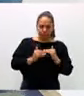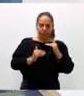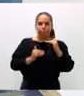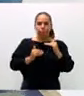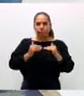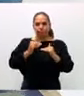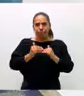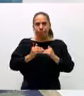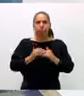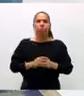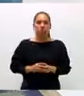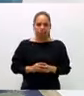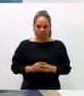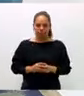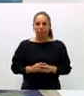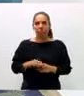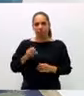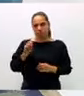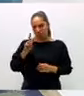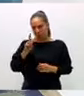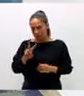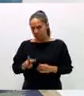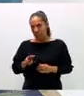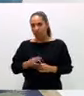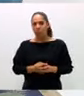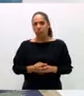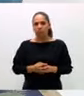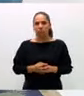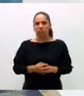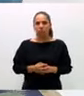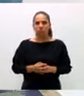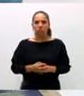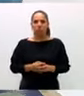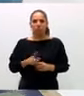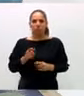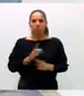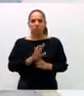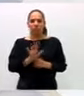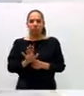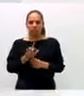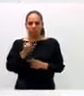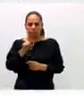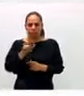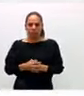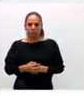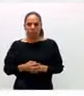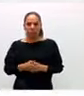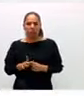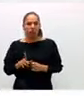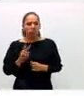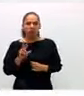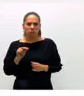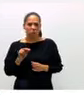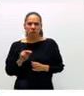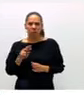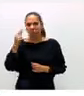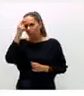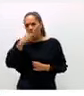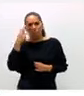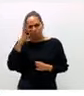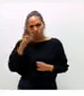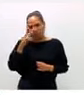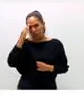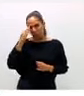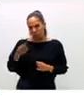gran supervisión por parte de docentes. Aquí tienen una lámina que no la voy a analizar toda por cuestiones de